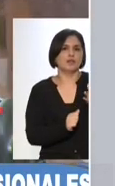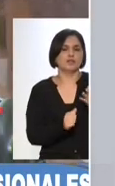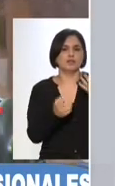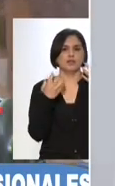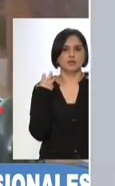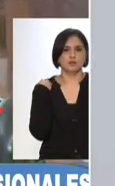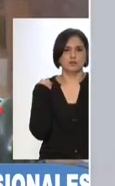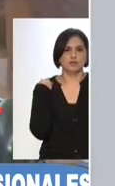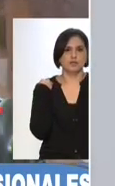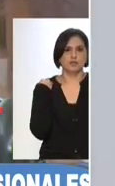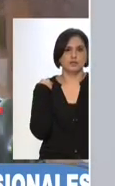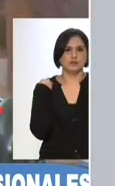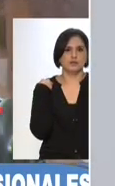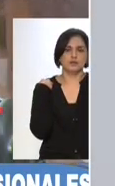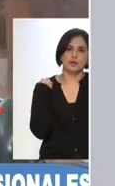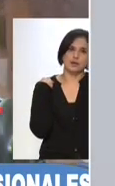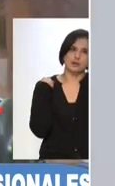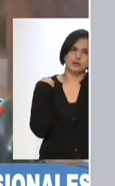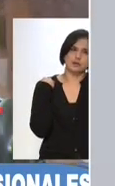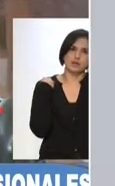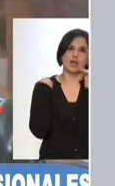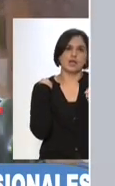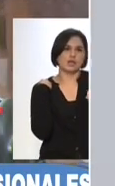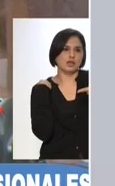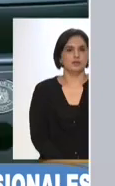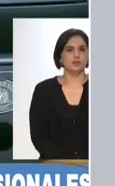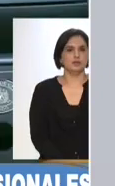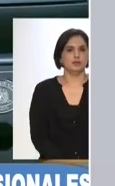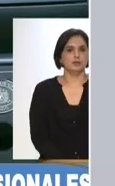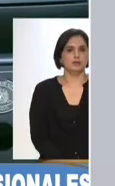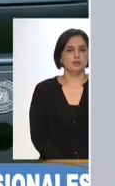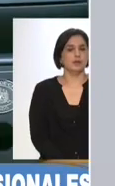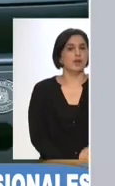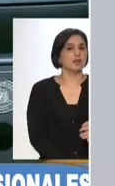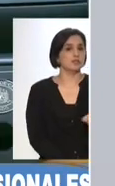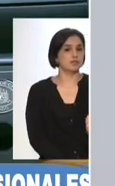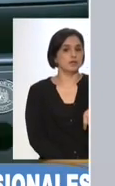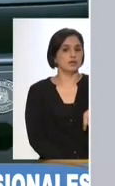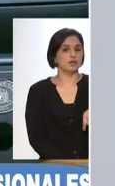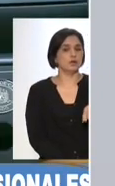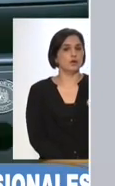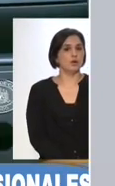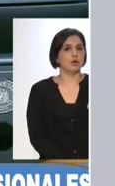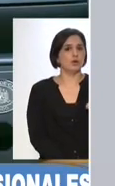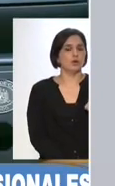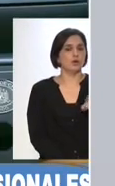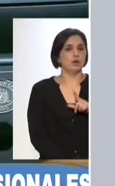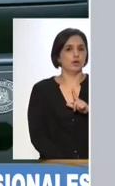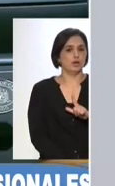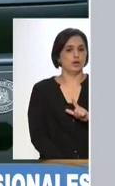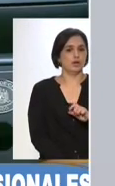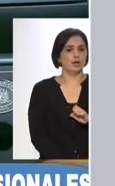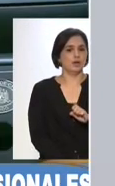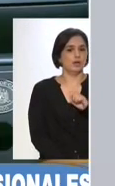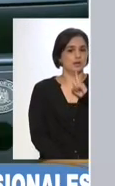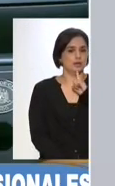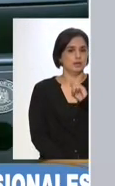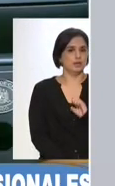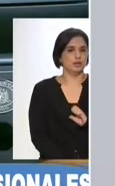lo que pasa es que no deberían usar el deber como verbo, pero pueden. O sea, es lo que se ha hecho durante todo este tiempo.